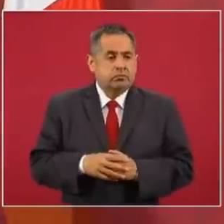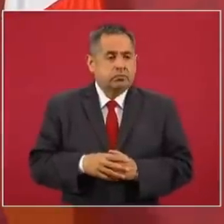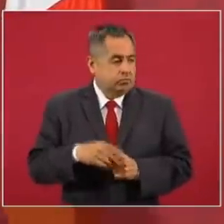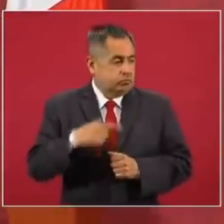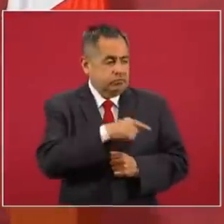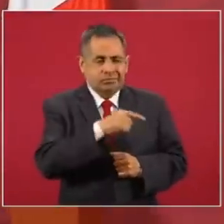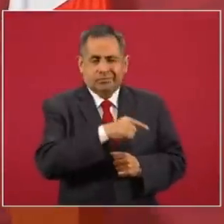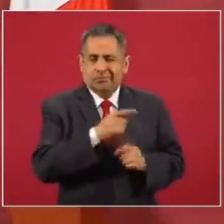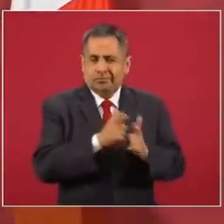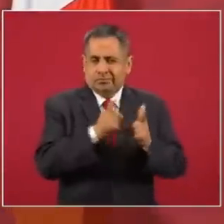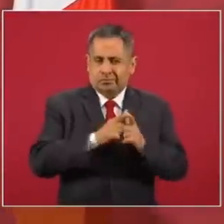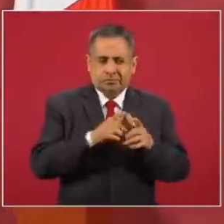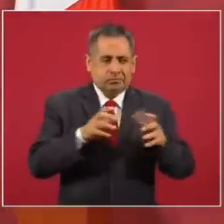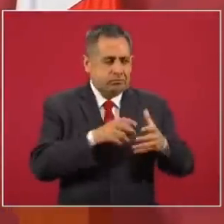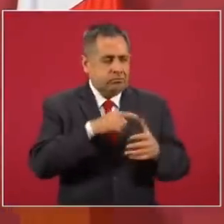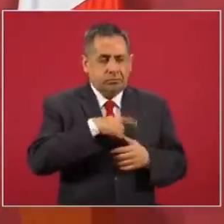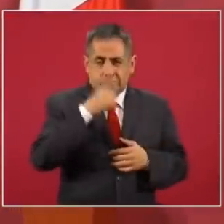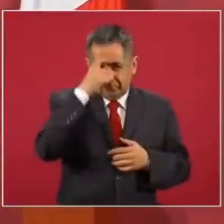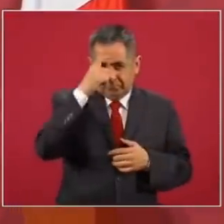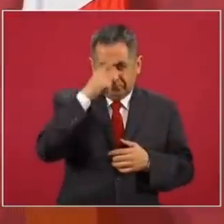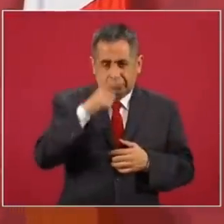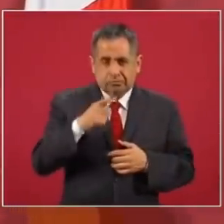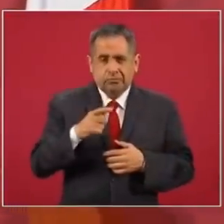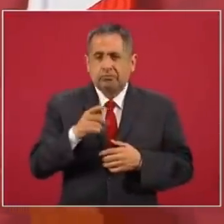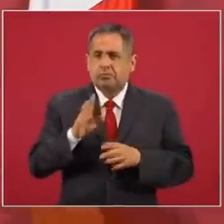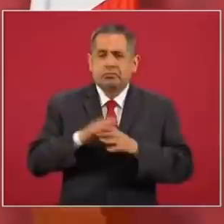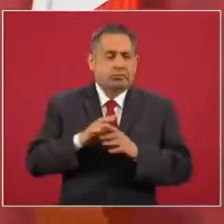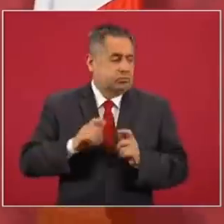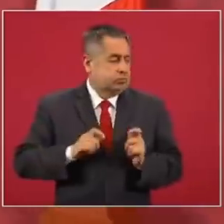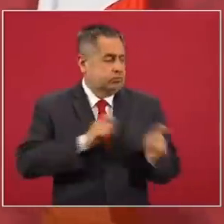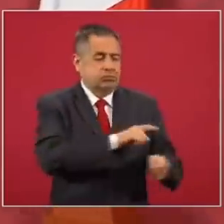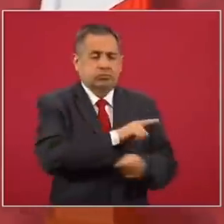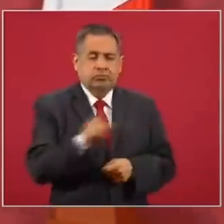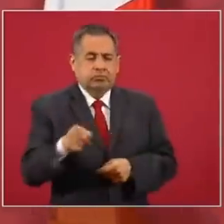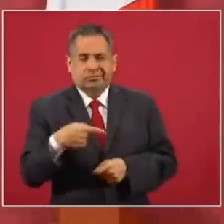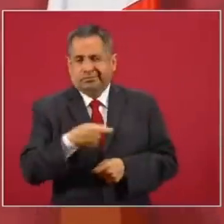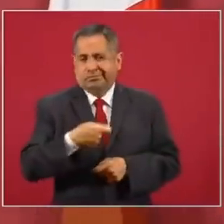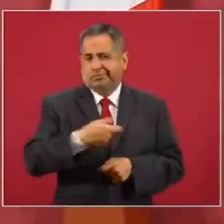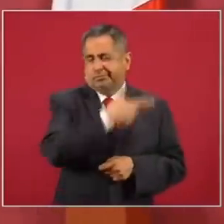creando estos grupos de intermediarios, de coyotes.